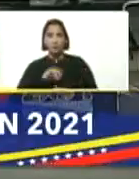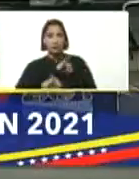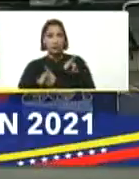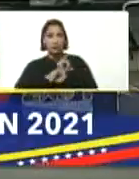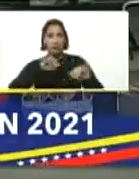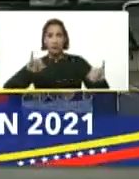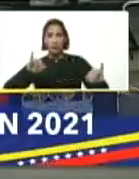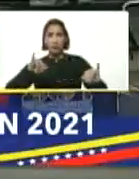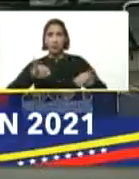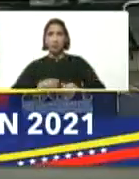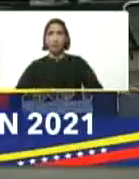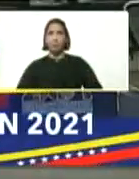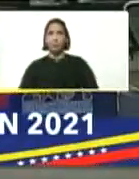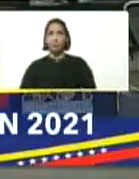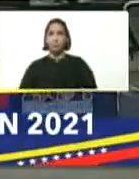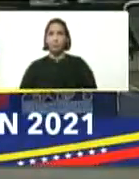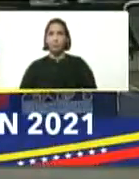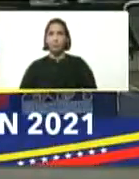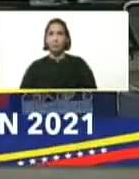terminando, aterrizando.